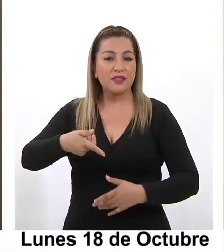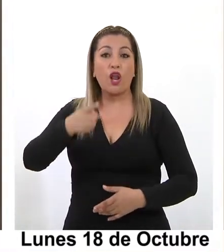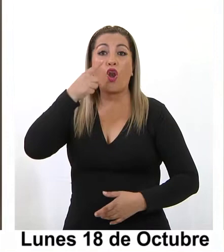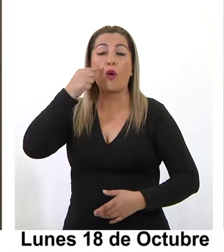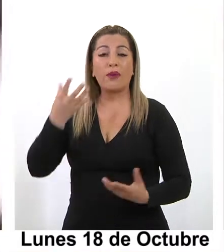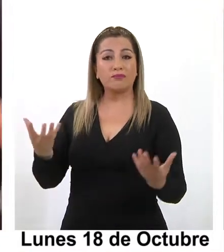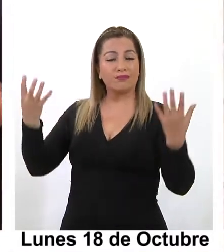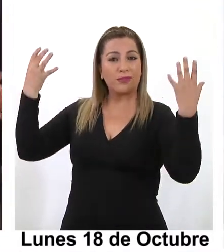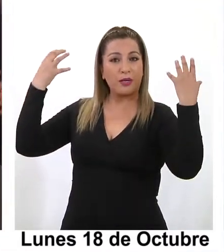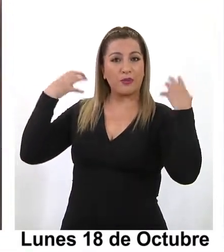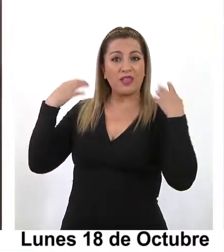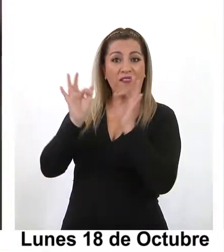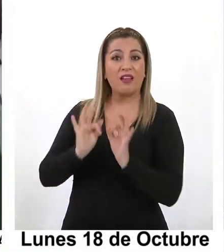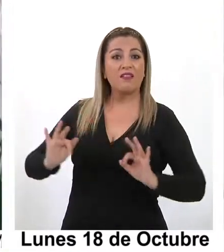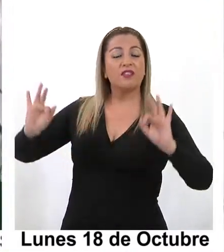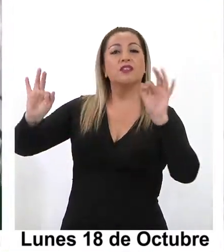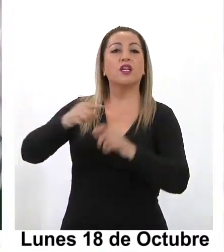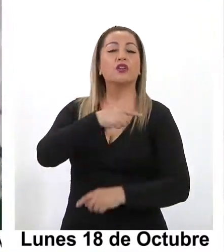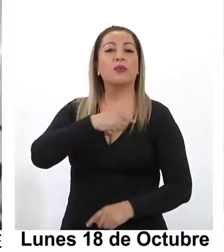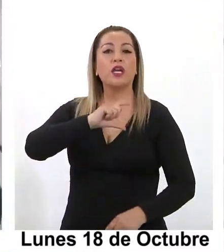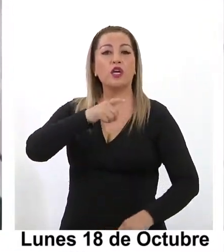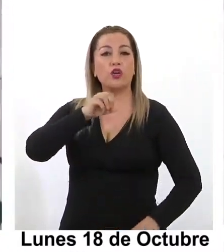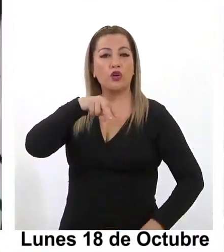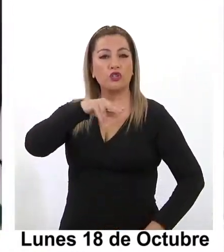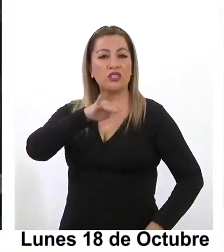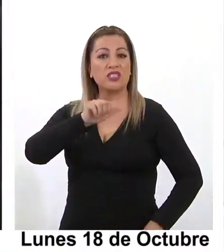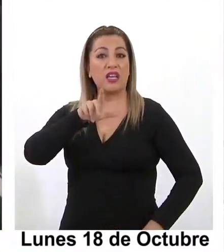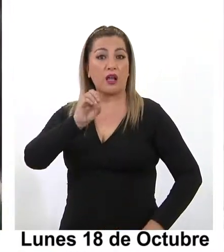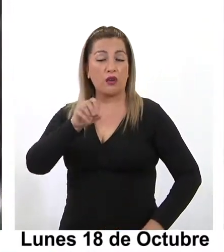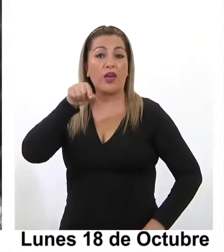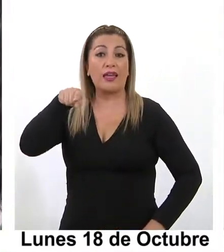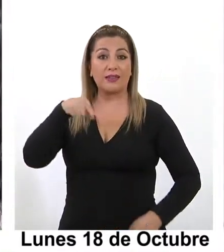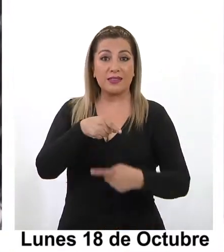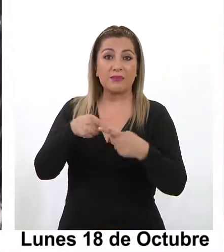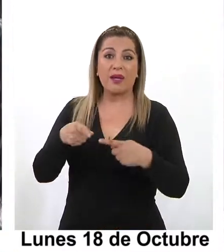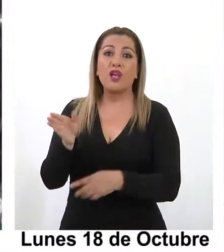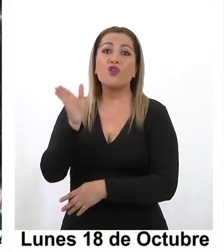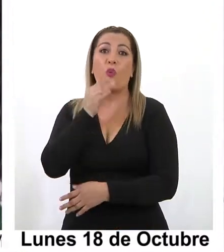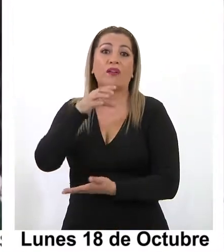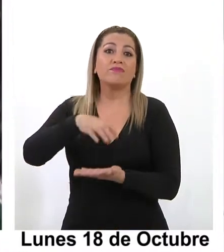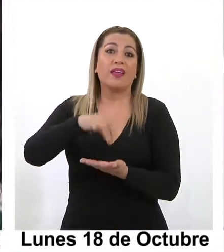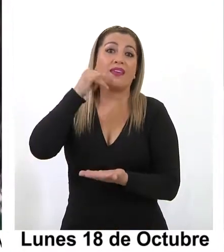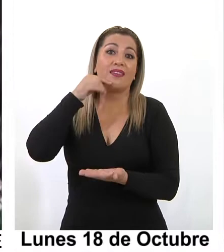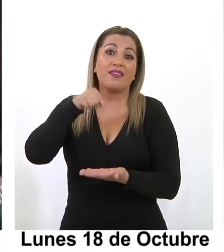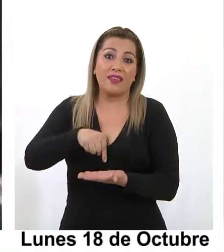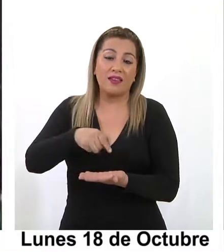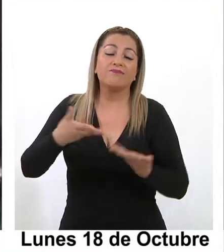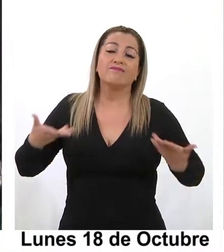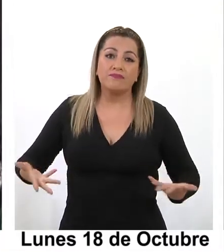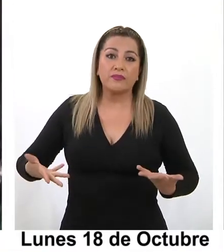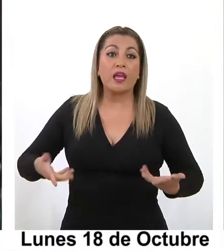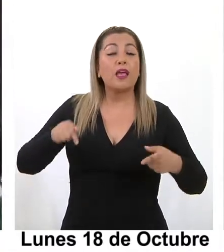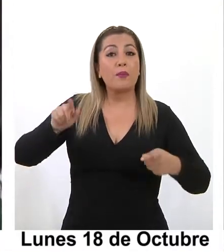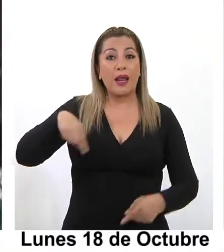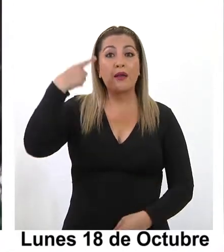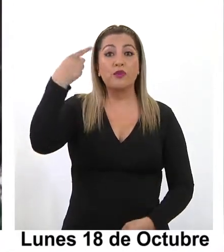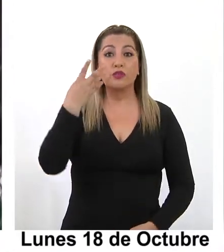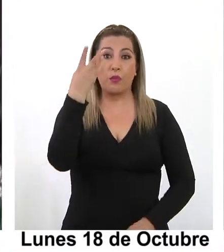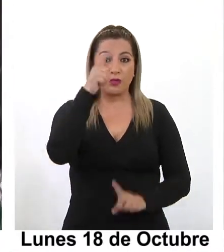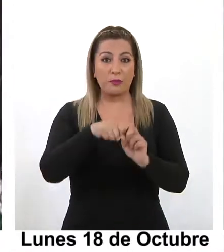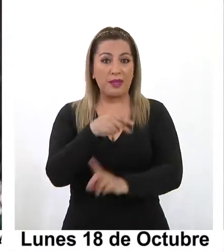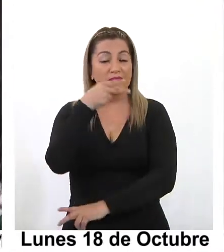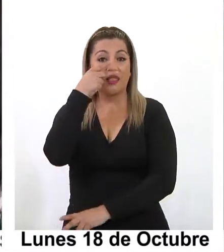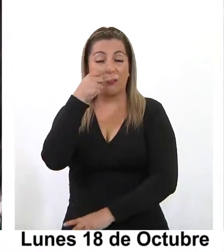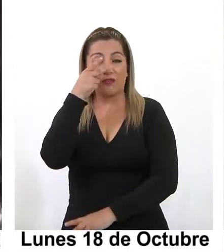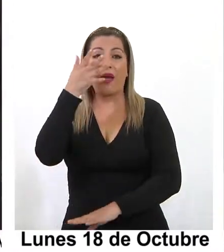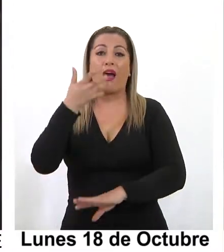a cargo del caso, Gonzalo Guerrero, no estará esta semana en la región. De todos modos, para el próximo 4 de